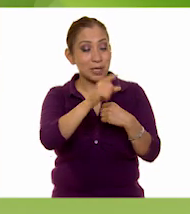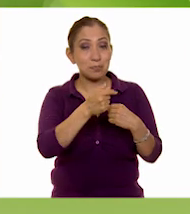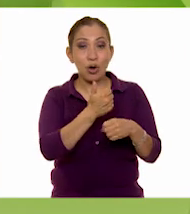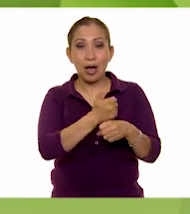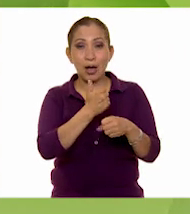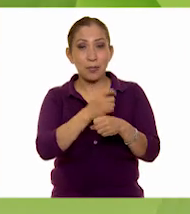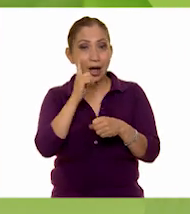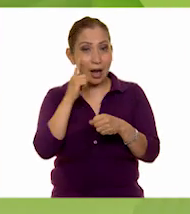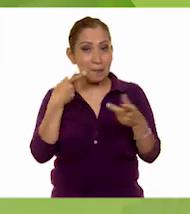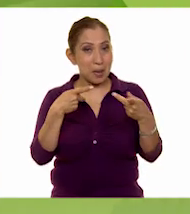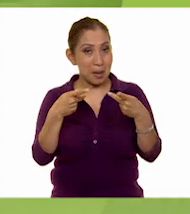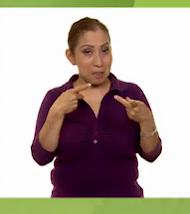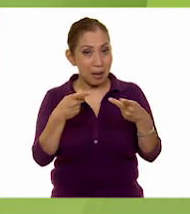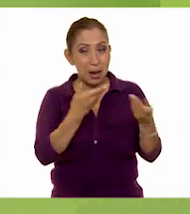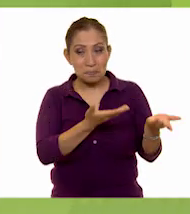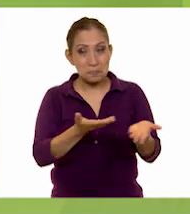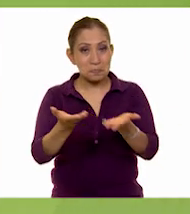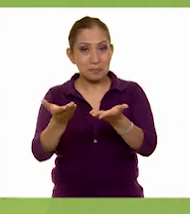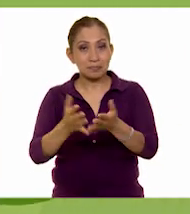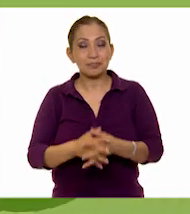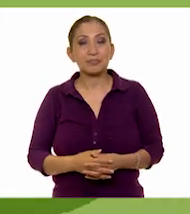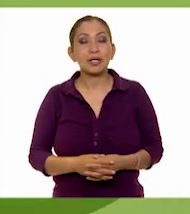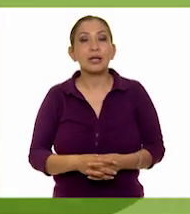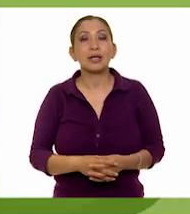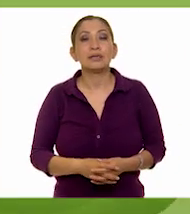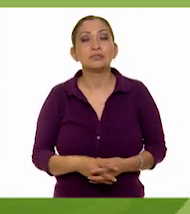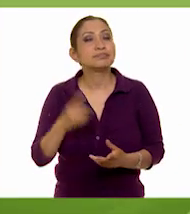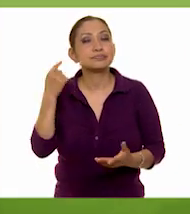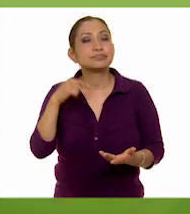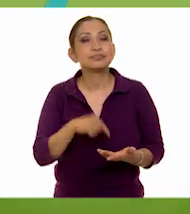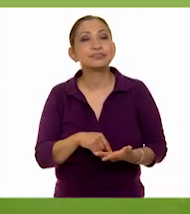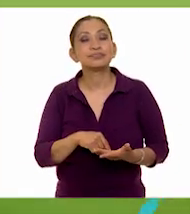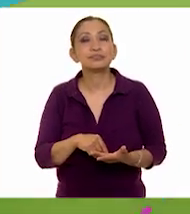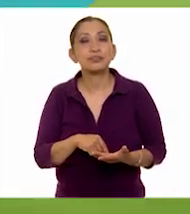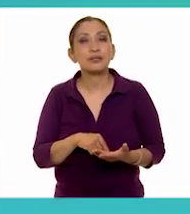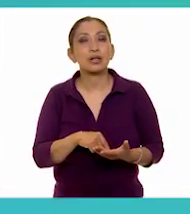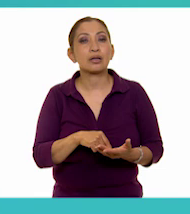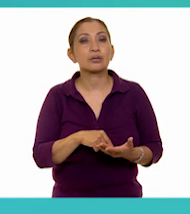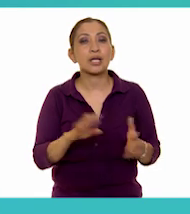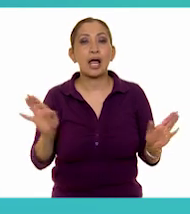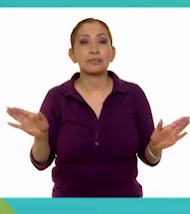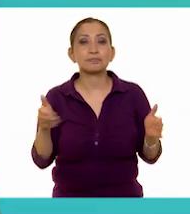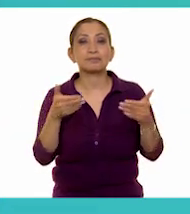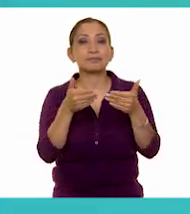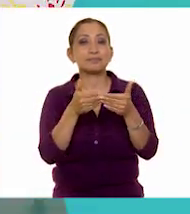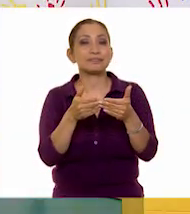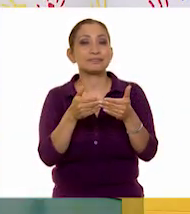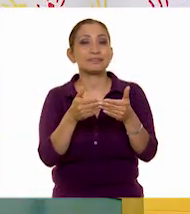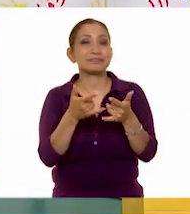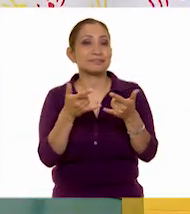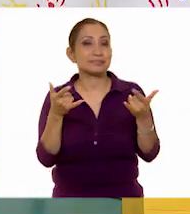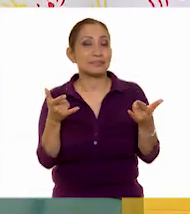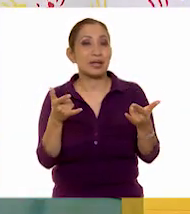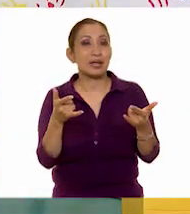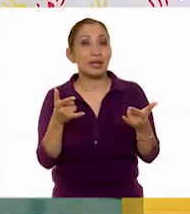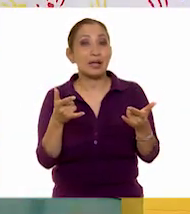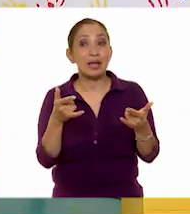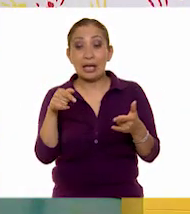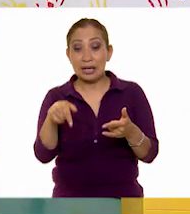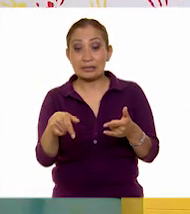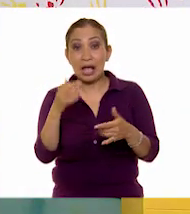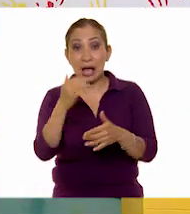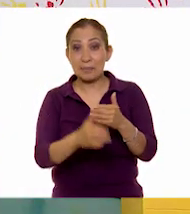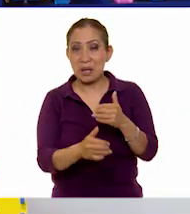que su abuelita tenía para ellos. ¿Y qué creen? ¿Qué pasó? Colorín colorado. Tampoco este cuento